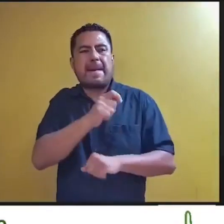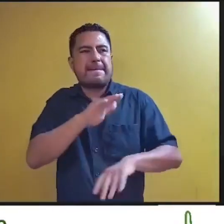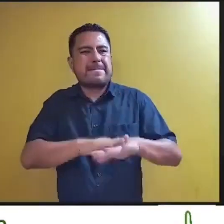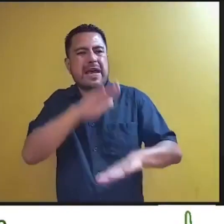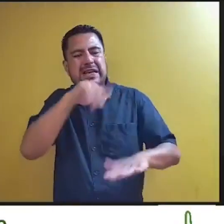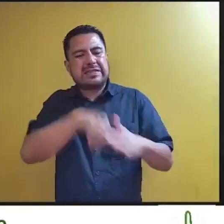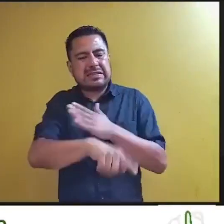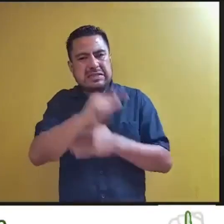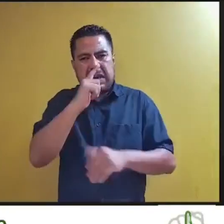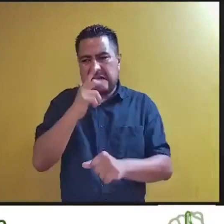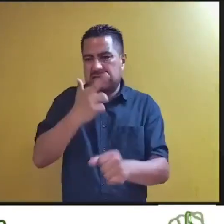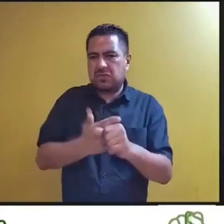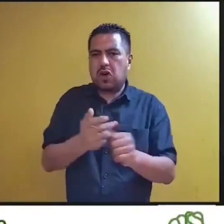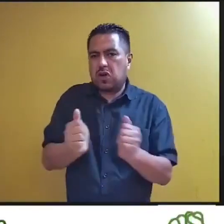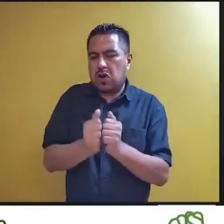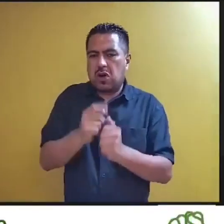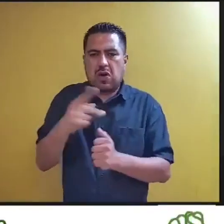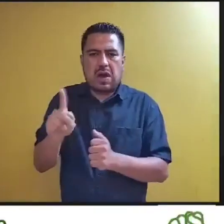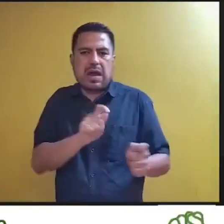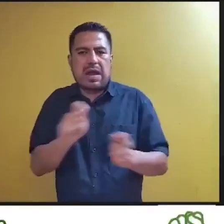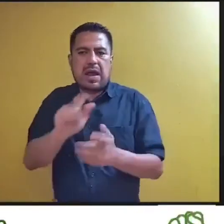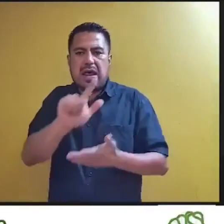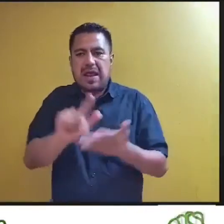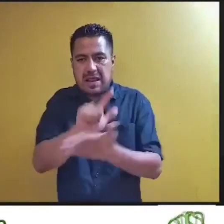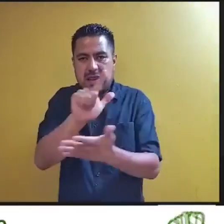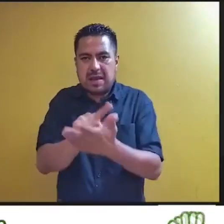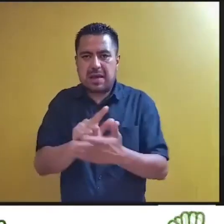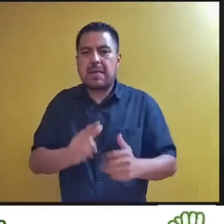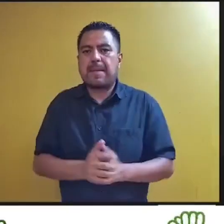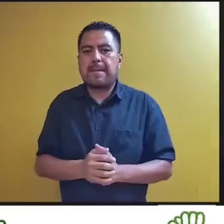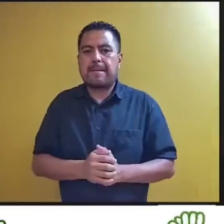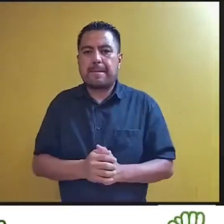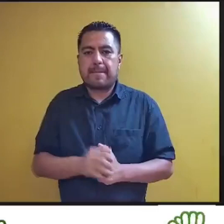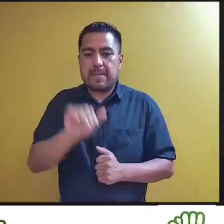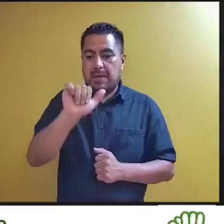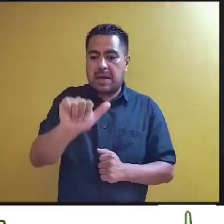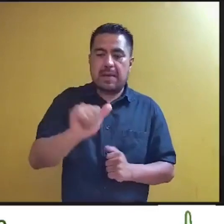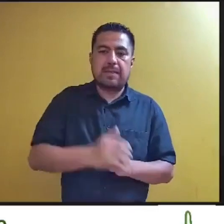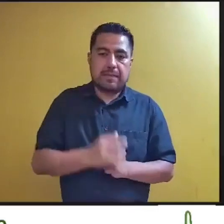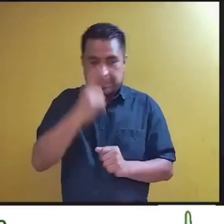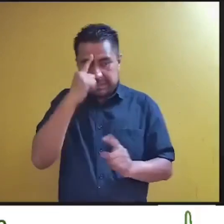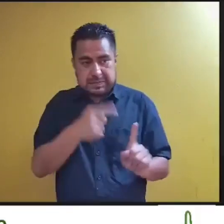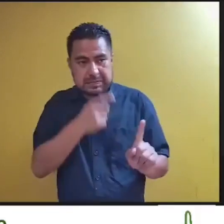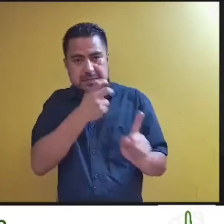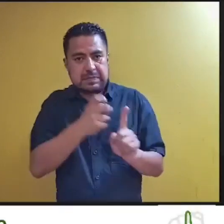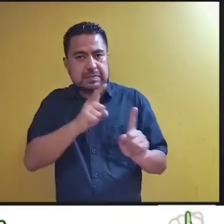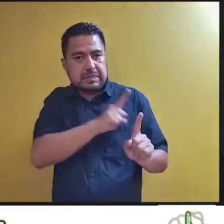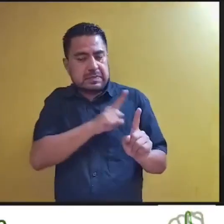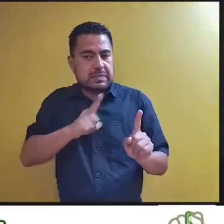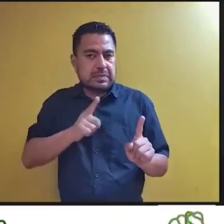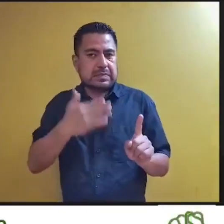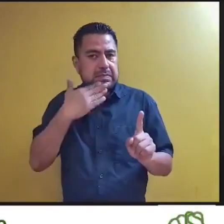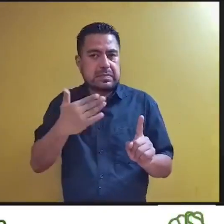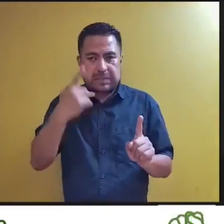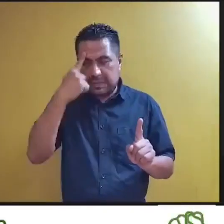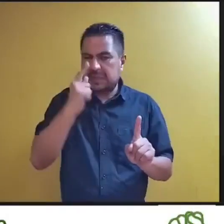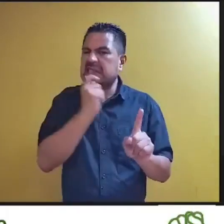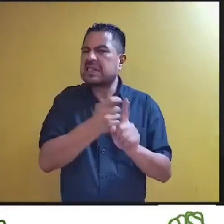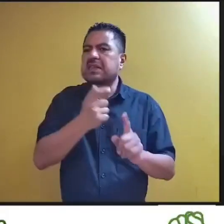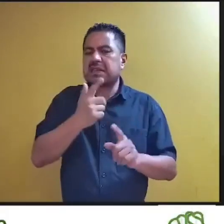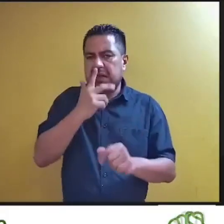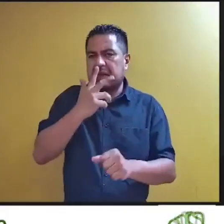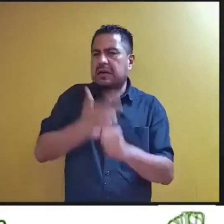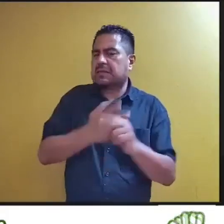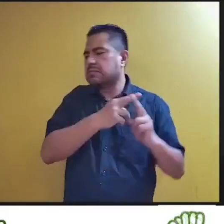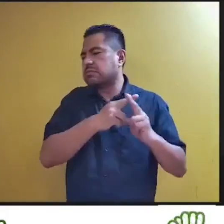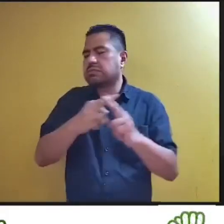amplias facultades y atribuciones conferidas en la ley. A. Para ello deberá considerar razonablemente que la actora ostenta un cargo permanente